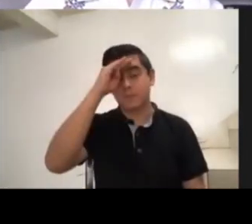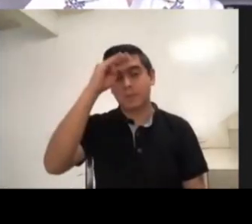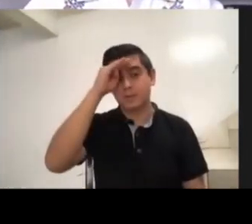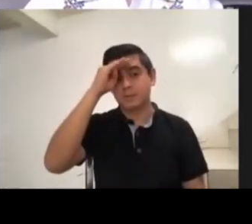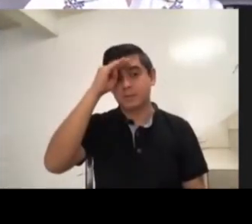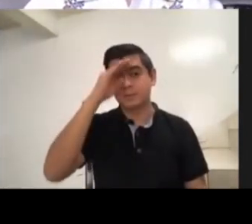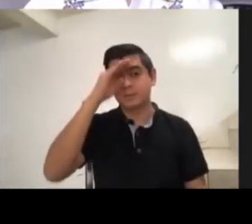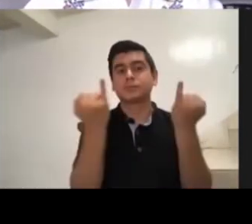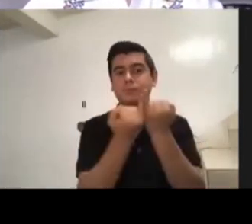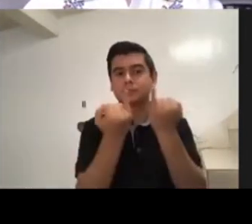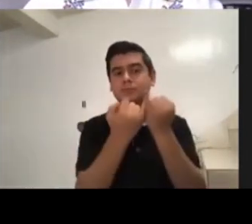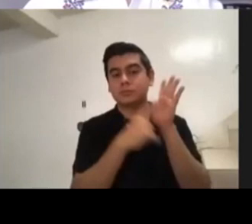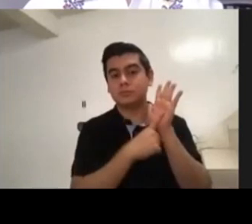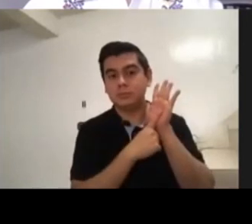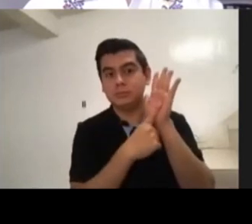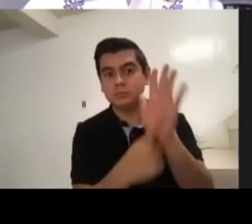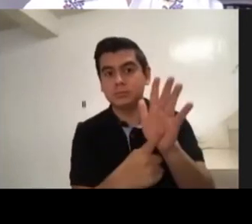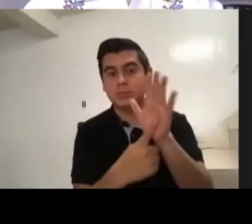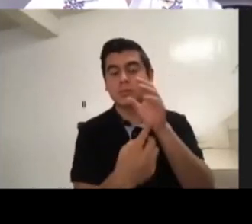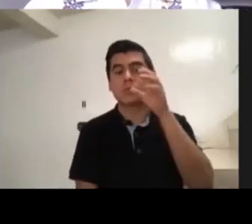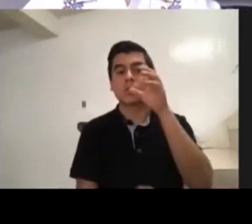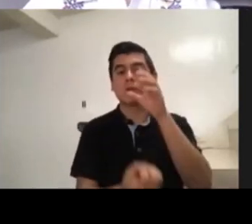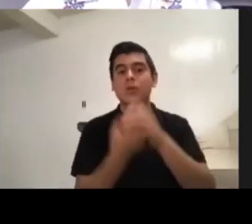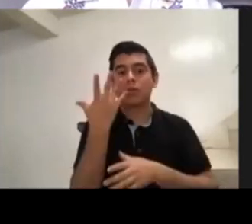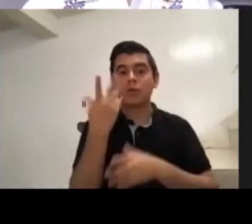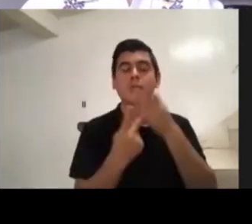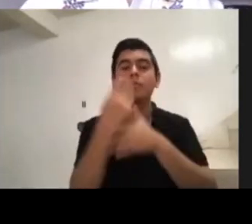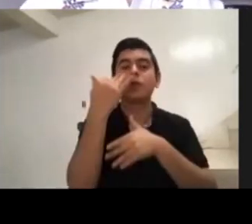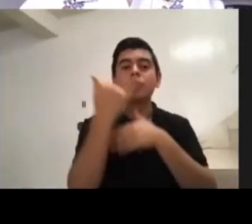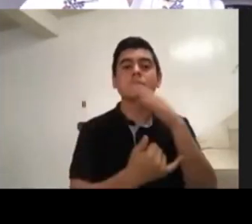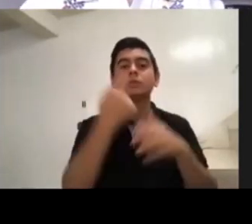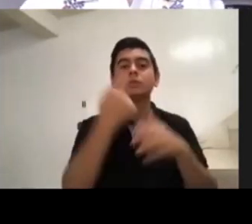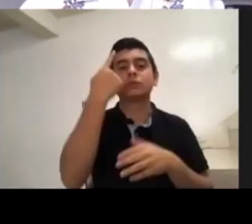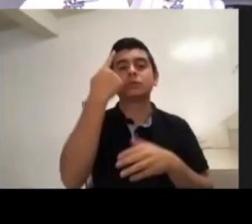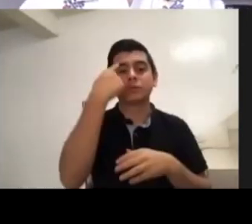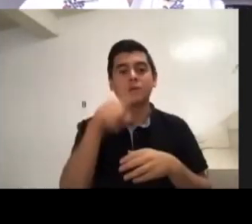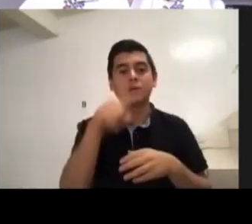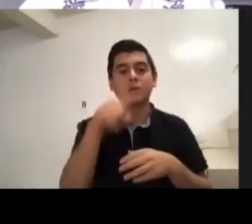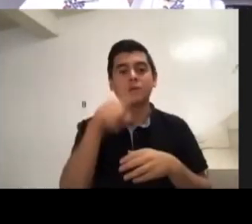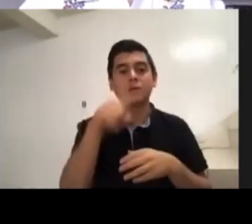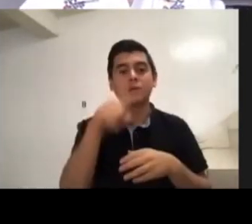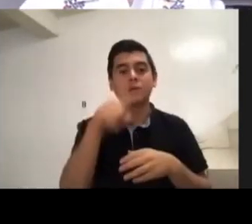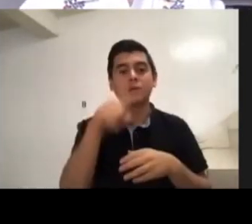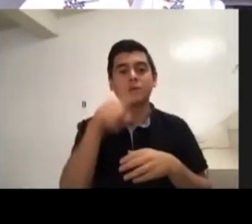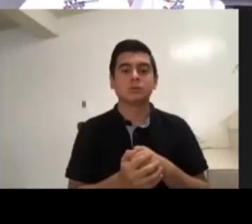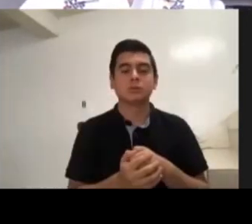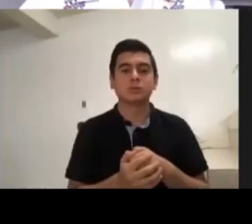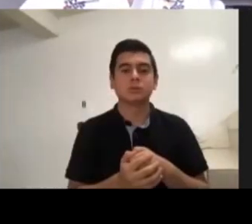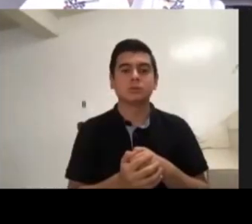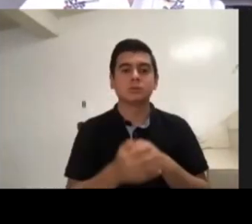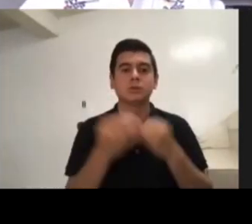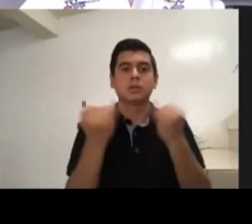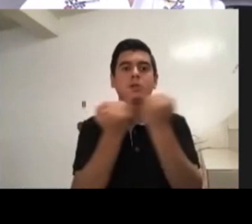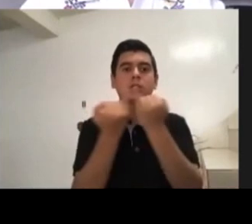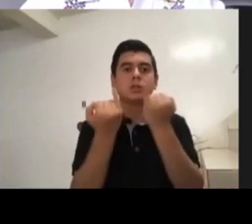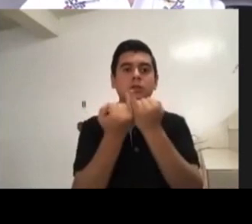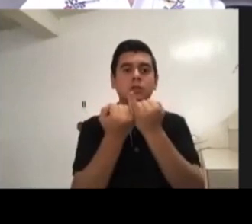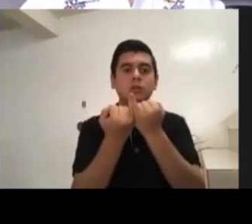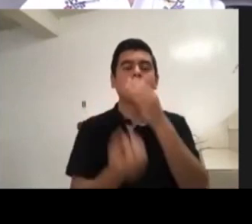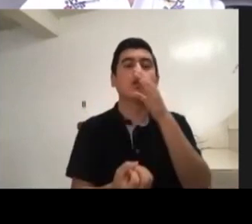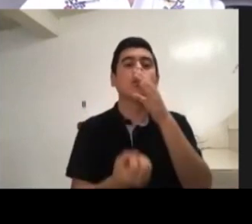revelador un nuevo tipo que apunta a un nuevo tipo, mejor, de nexos con los padres de